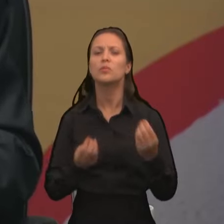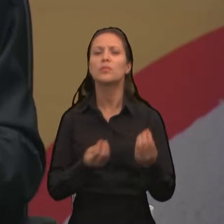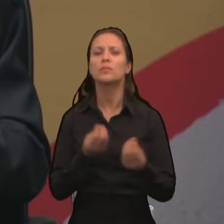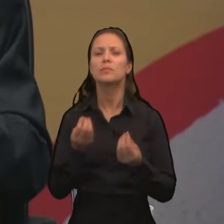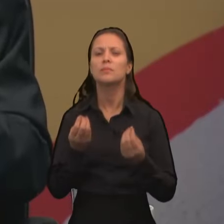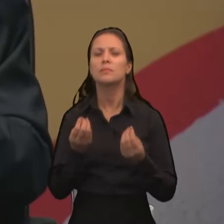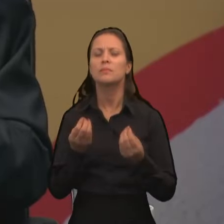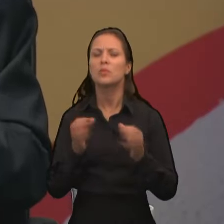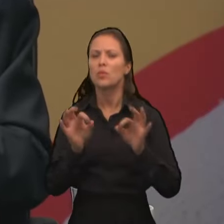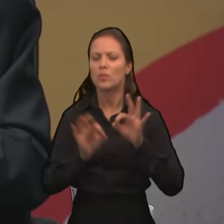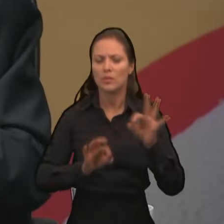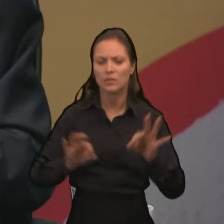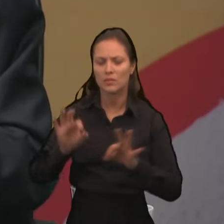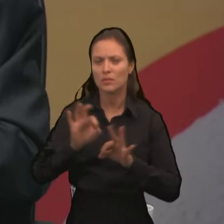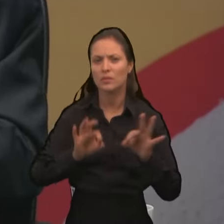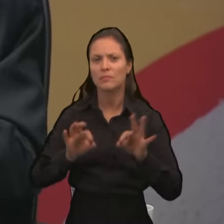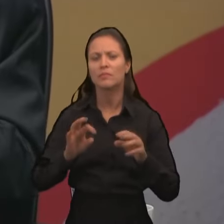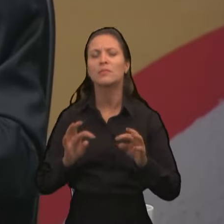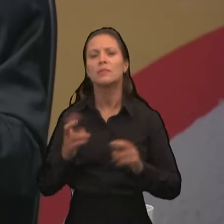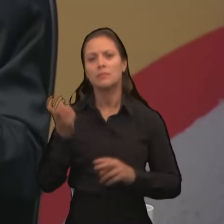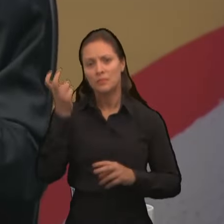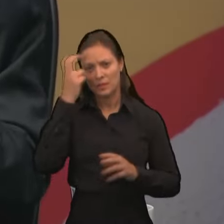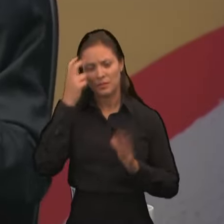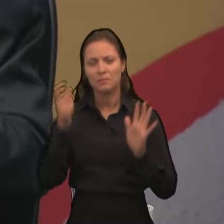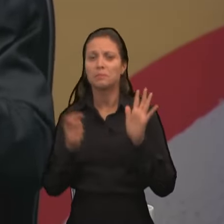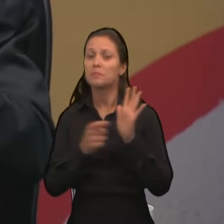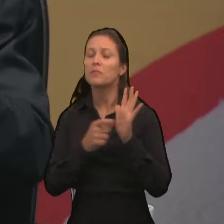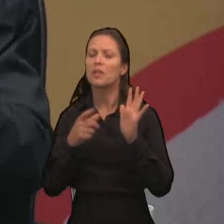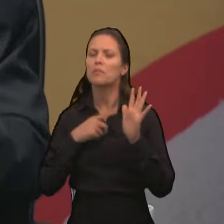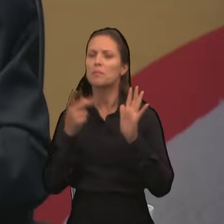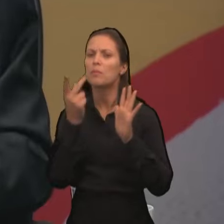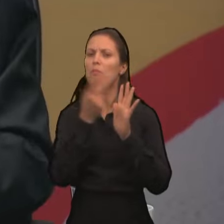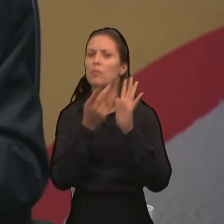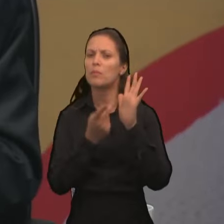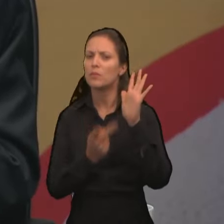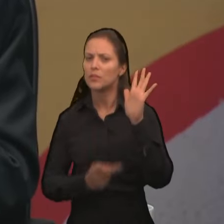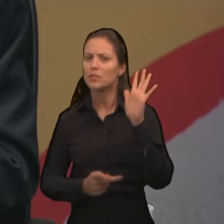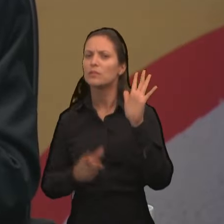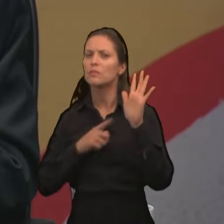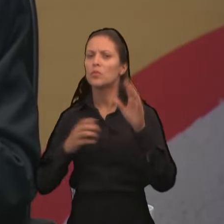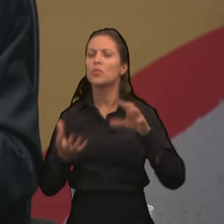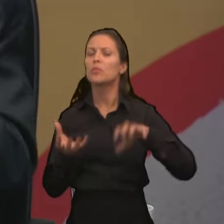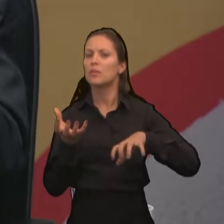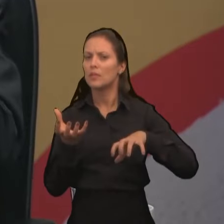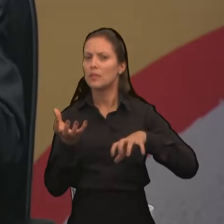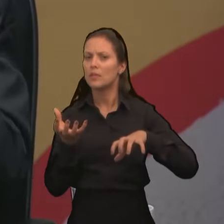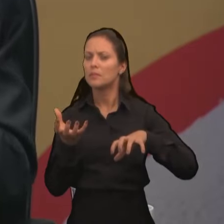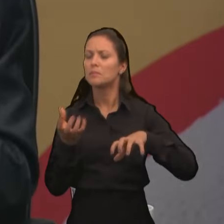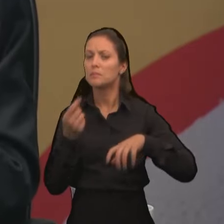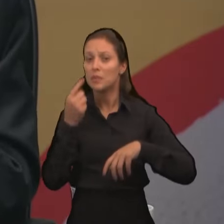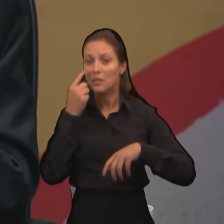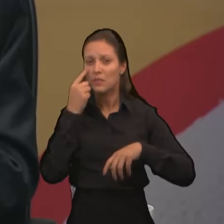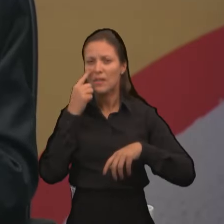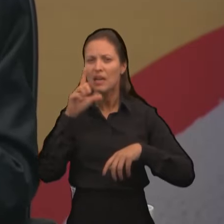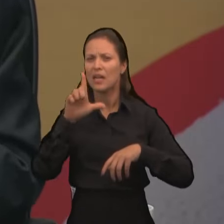conjunto de razones se habla de la inteligencia artificial. Hay proyectos en curso en el Congreso.